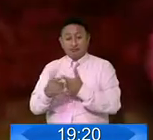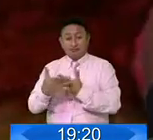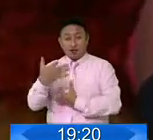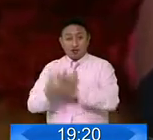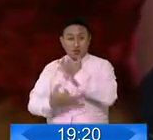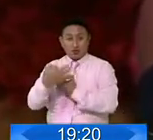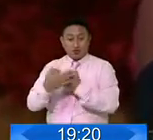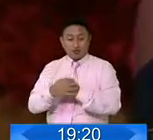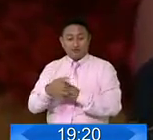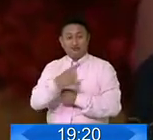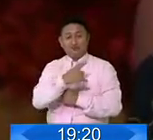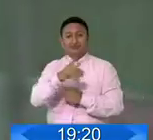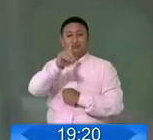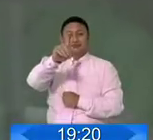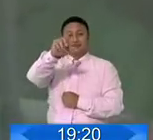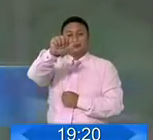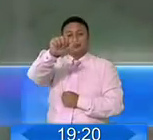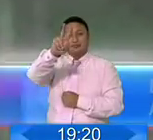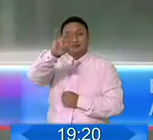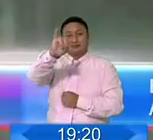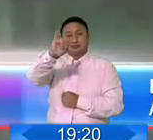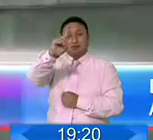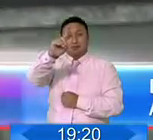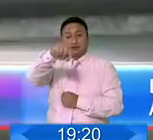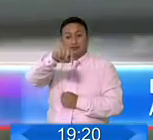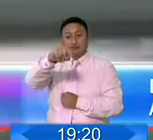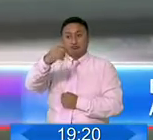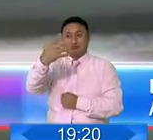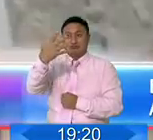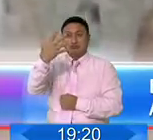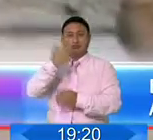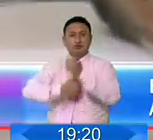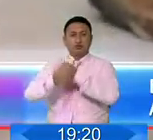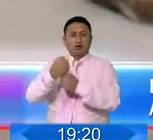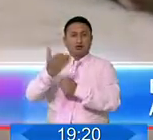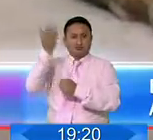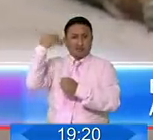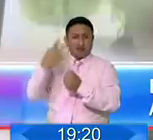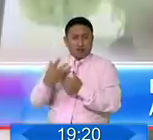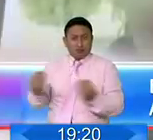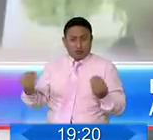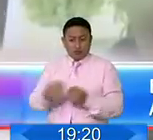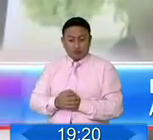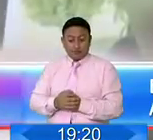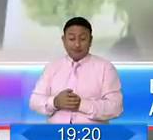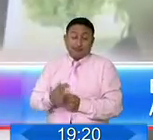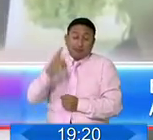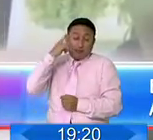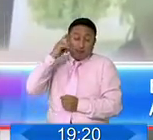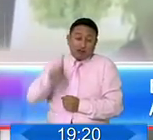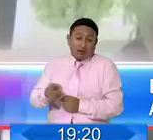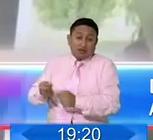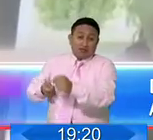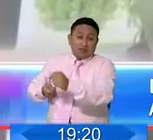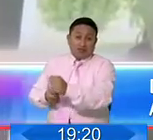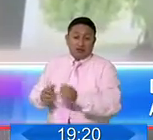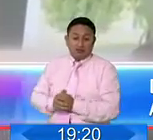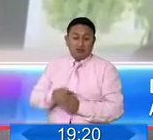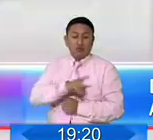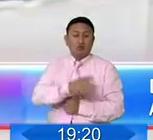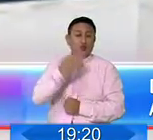de juzgamiento en el caso del joven David Romo, desaparecido hace más de 5 años y presuntamente asesinado, su madre Alexandra